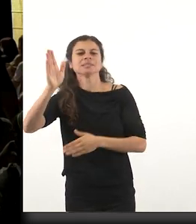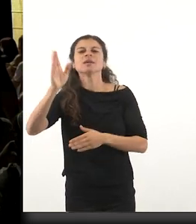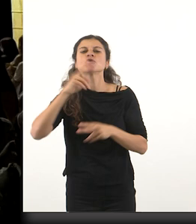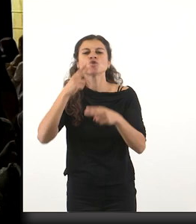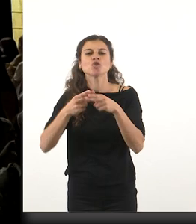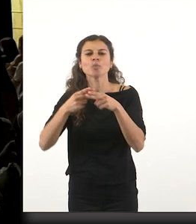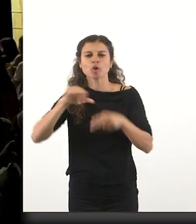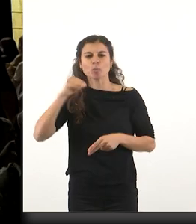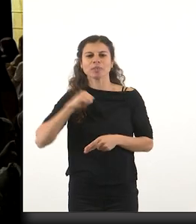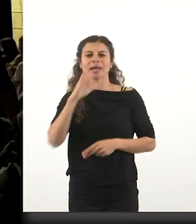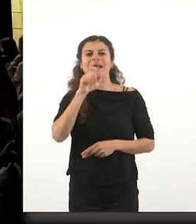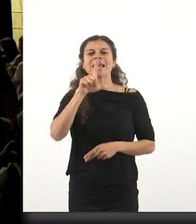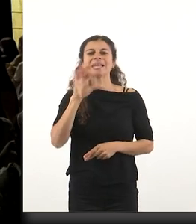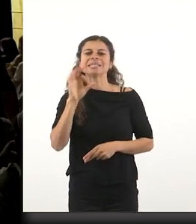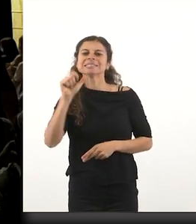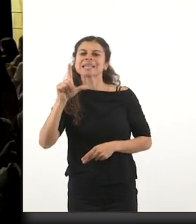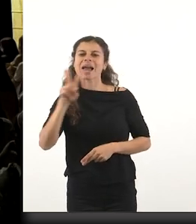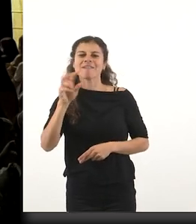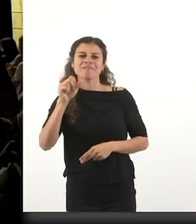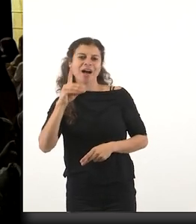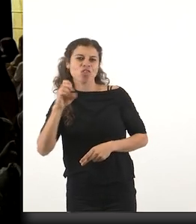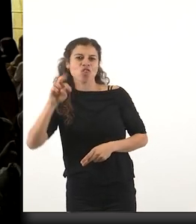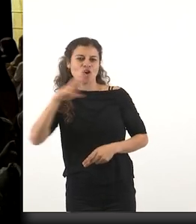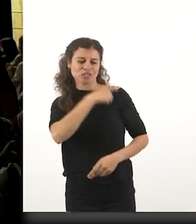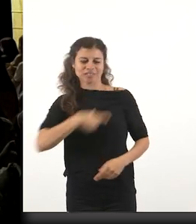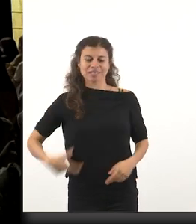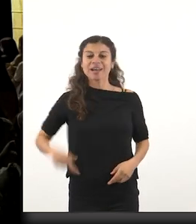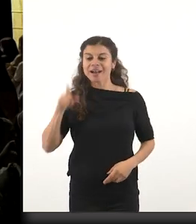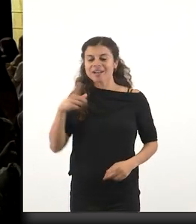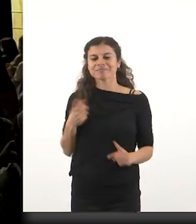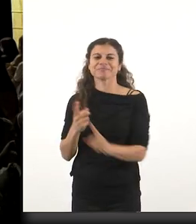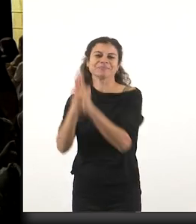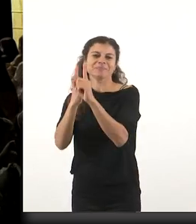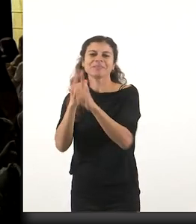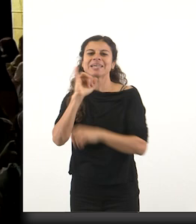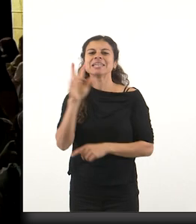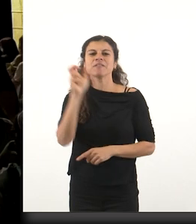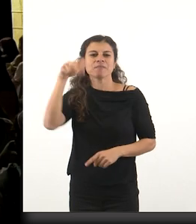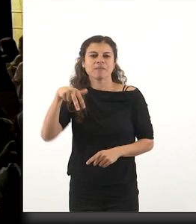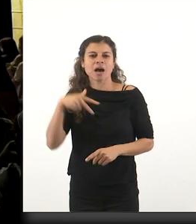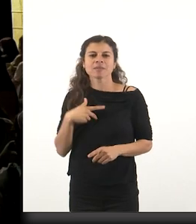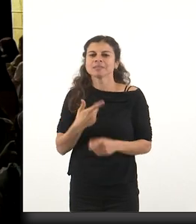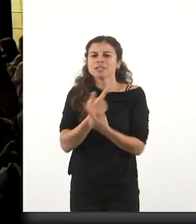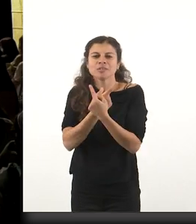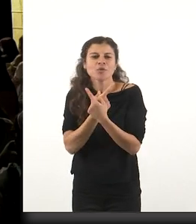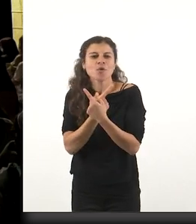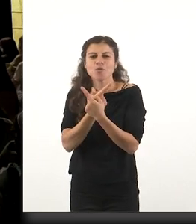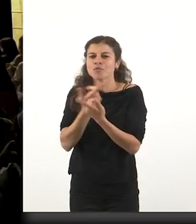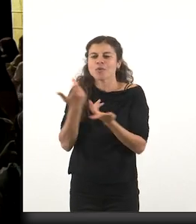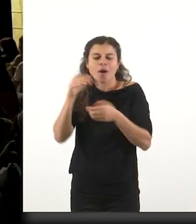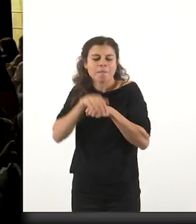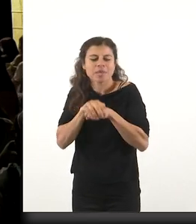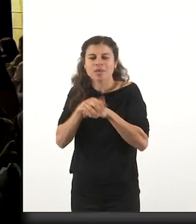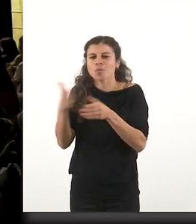Salvador. ¿Cómo es la vida de bonita, eh? Ahí conocí a Iván. Iván es mi amante, mi cómplice, mi compañero, el padre de mis